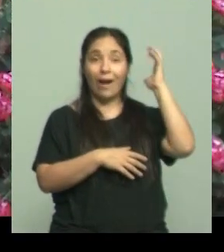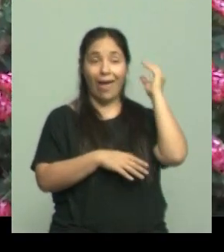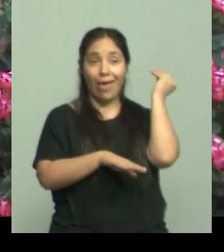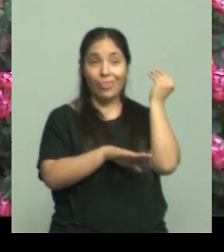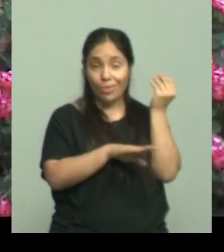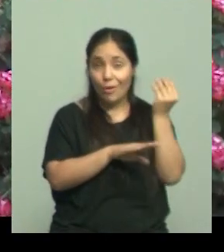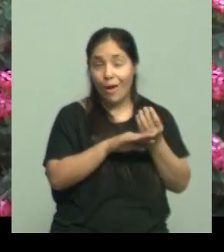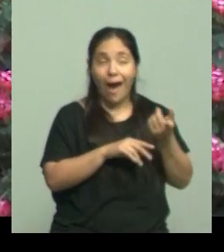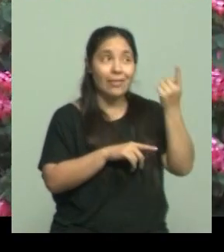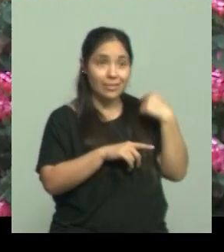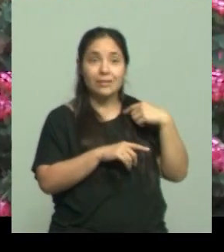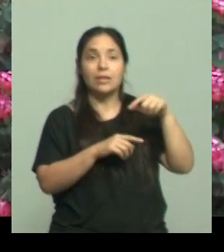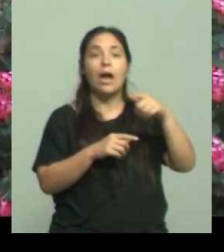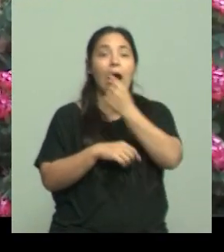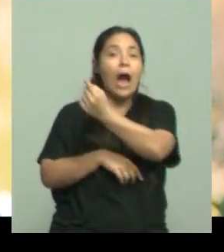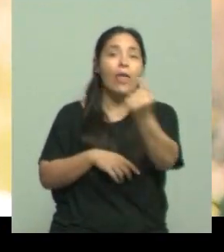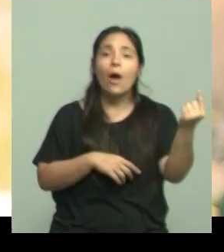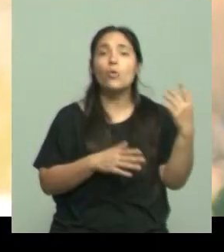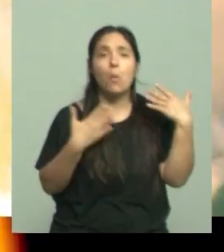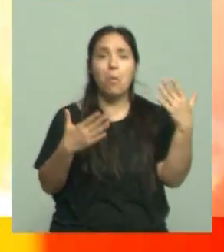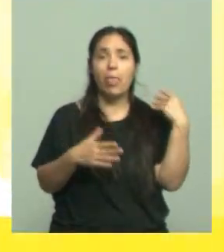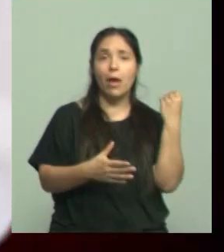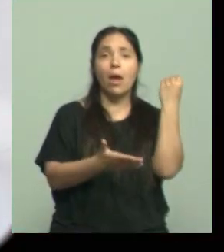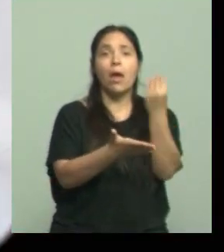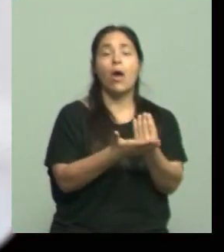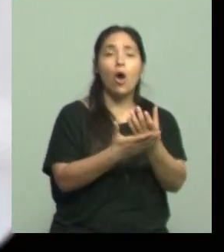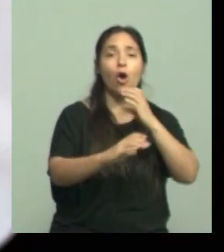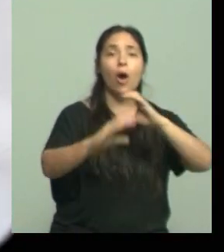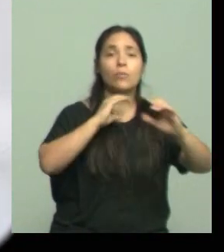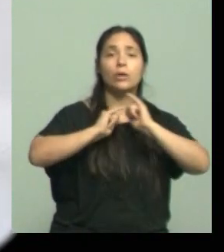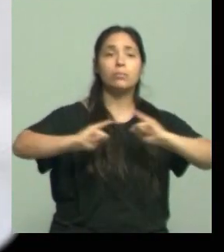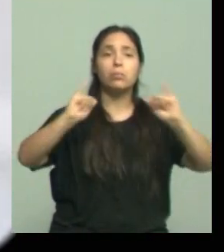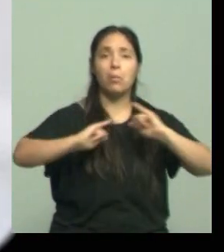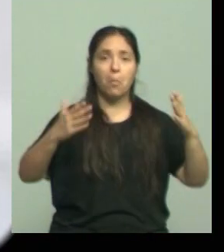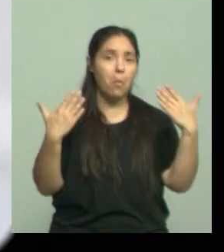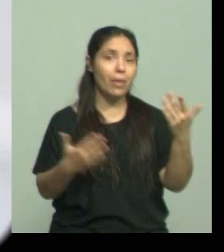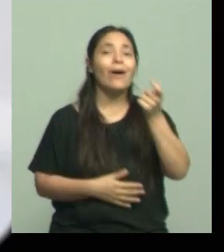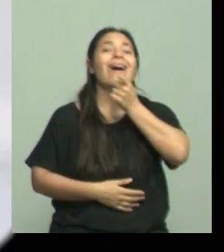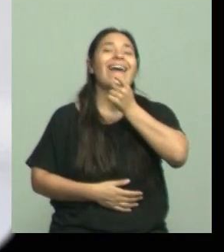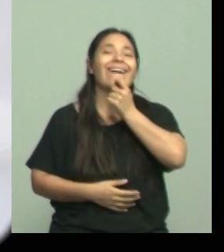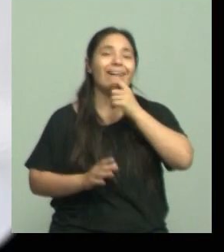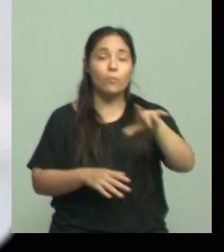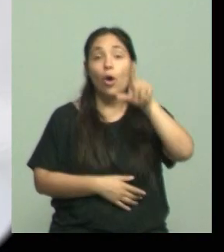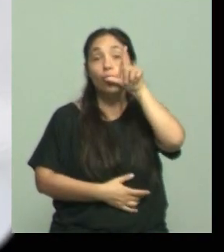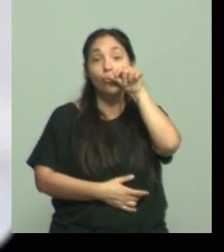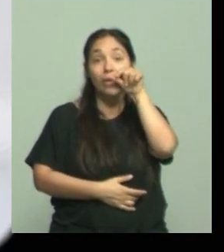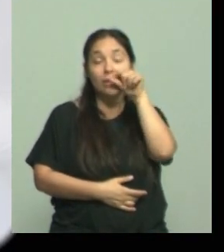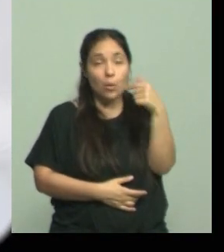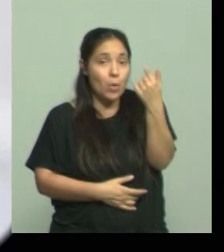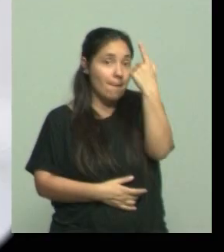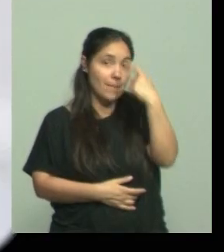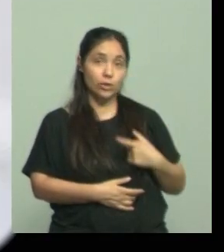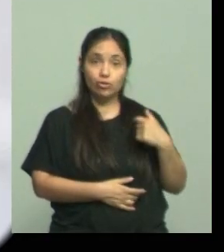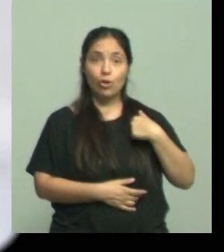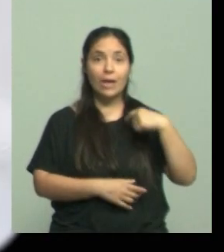históricamente. Es decir, cada uno puede tener su propio medio de comunicación. Un Twitter con un montón de seguidores es un medio de comunicación también.